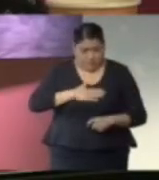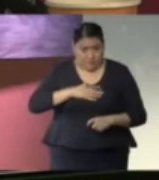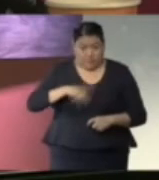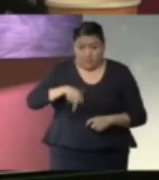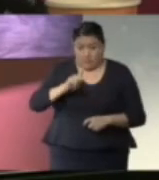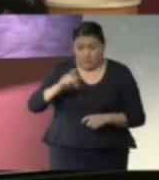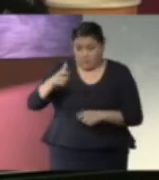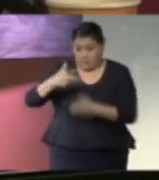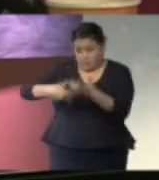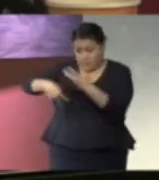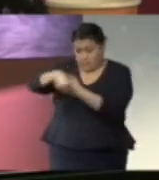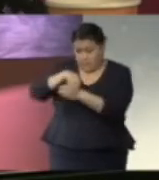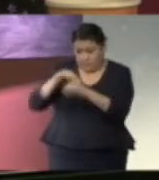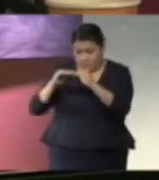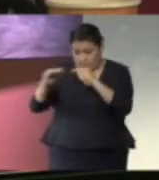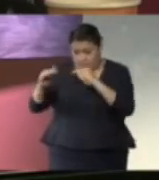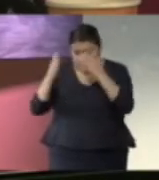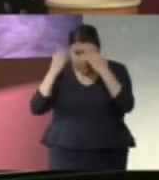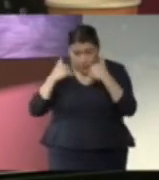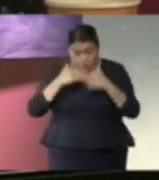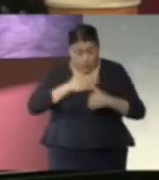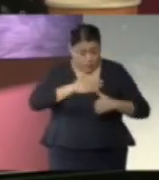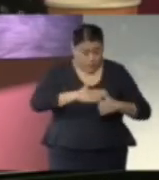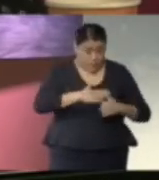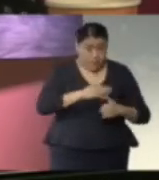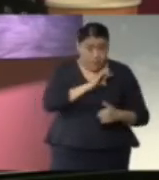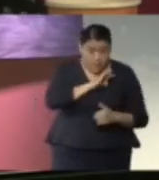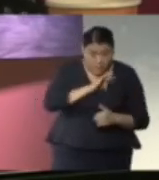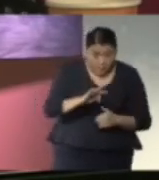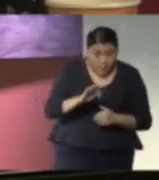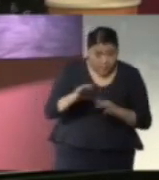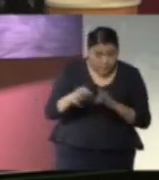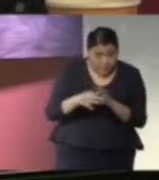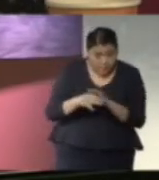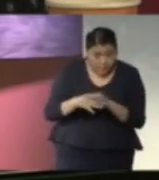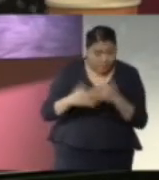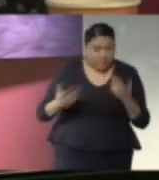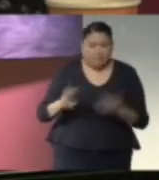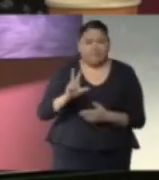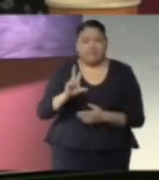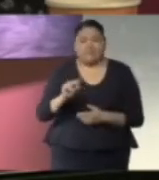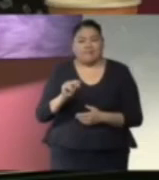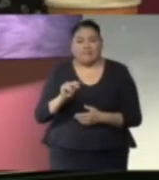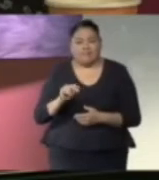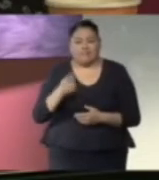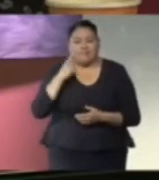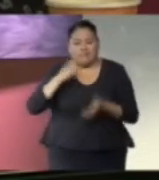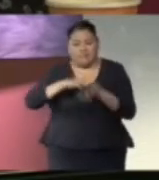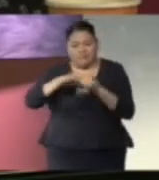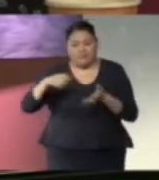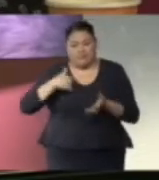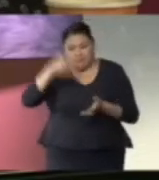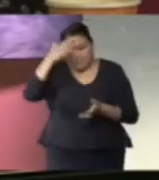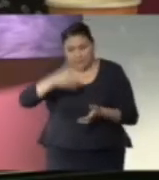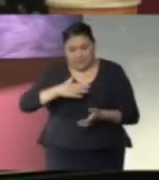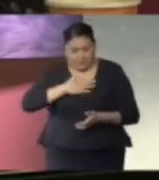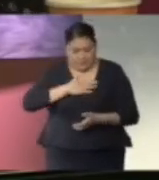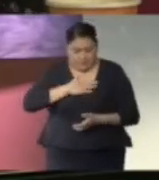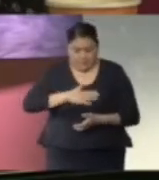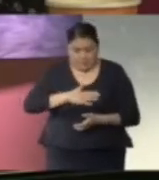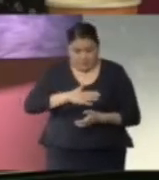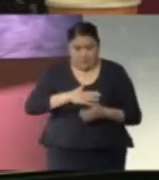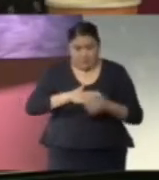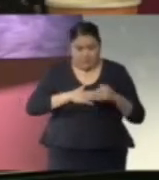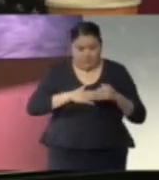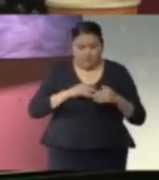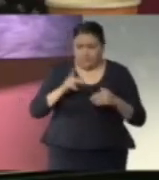económica creo que nos provoca, o sea, realmente a mí me provocó, o sea, ¿cómo pensar en la justicia sin equidad económica? ¿No? O